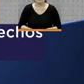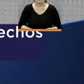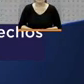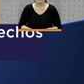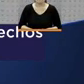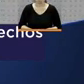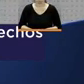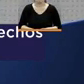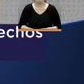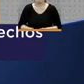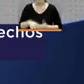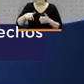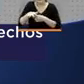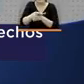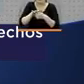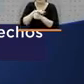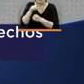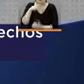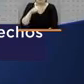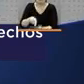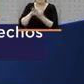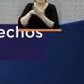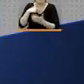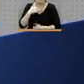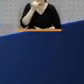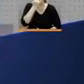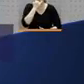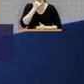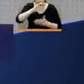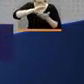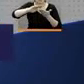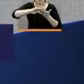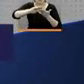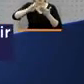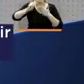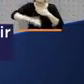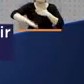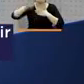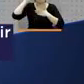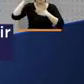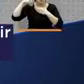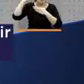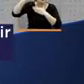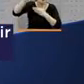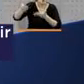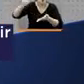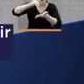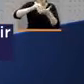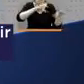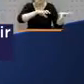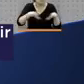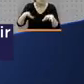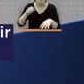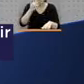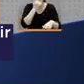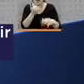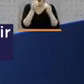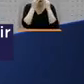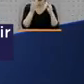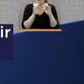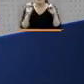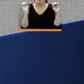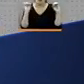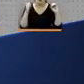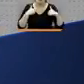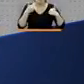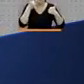por los hechos acontecidos, y a comprometerme que jamás volverá a acontecer una situación de tal